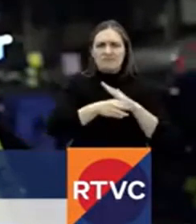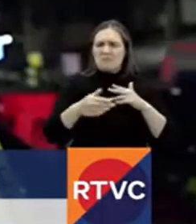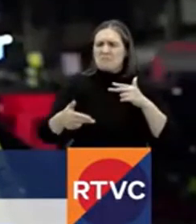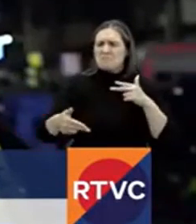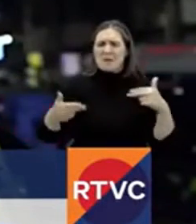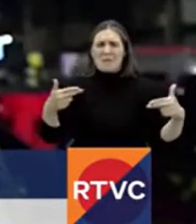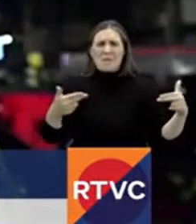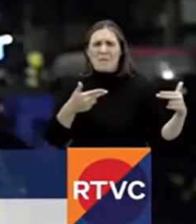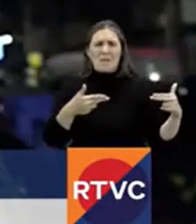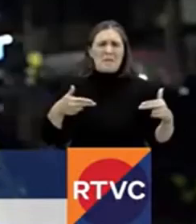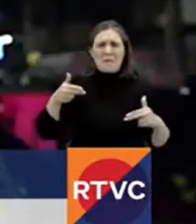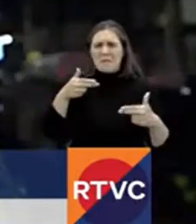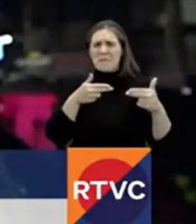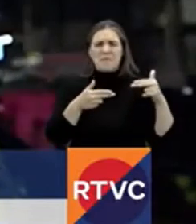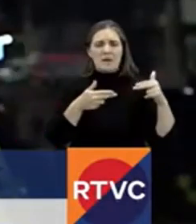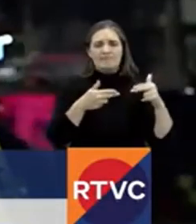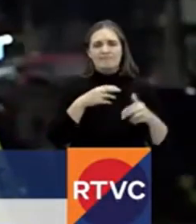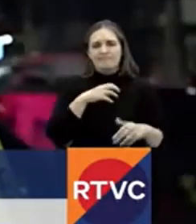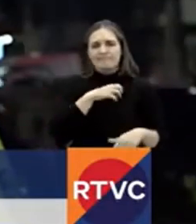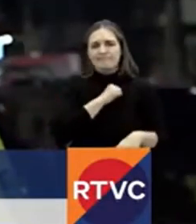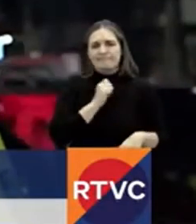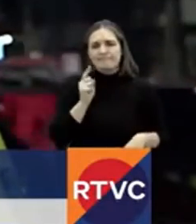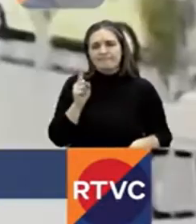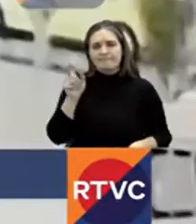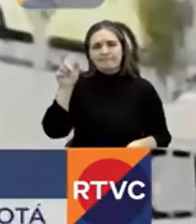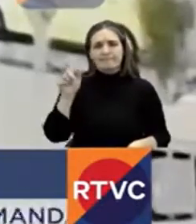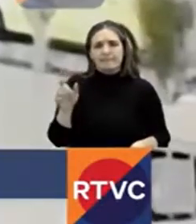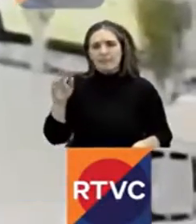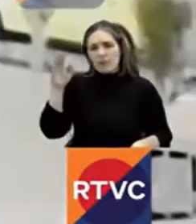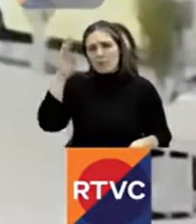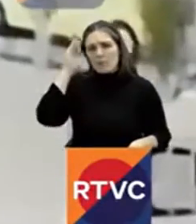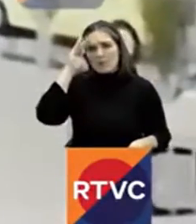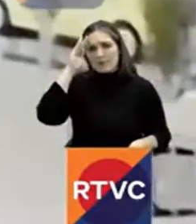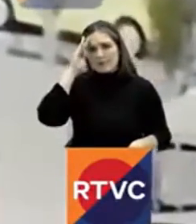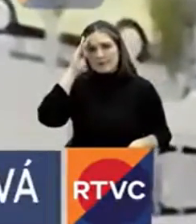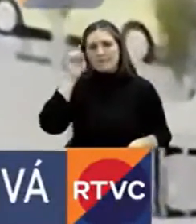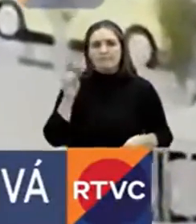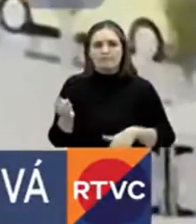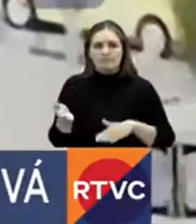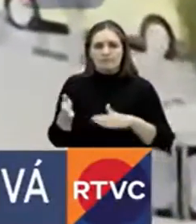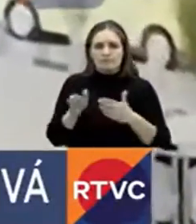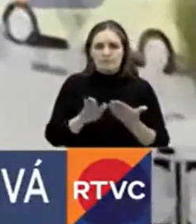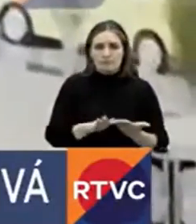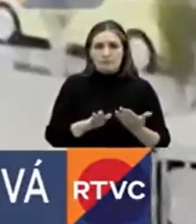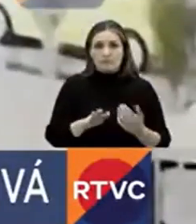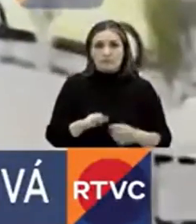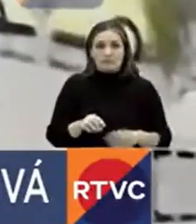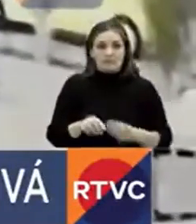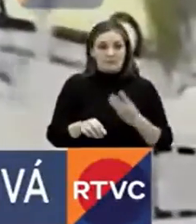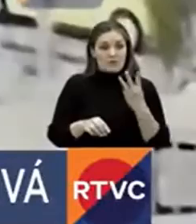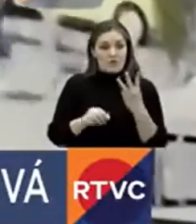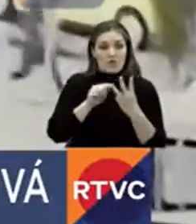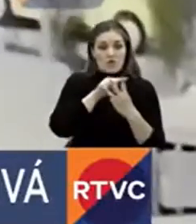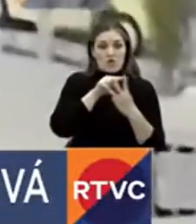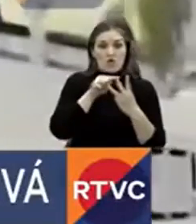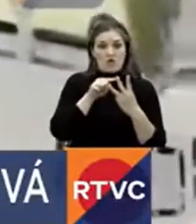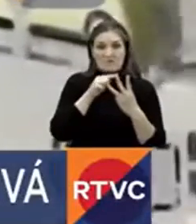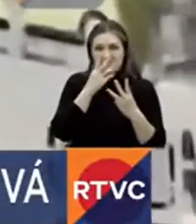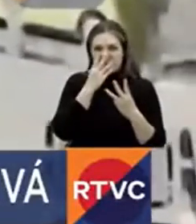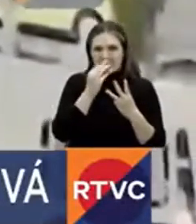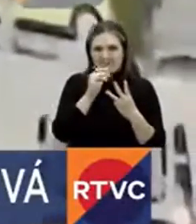fuego. Desafortunadamente, uno de nuestros policías es asesinado. Un tercer delincuente huyó de la zona. La reacción